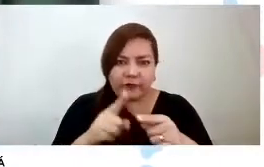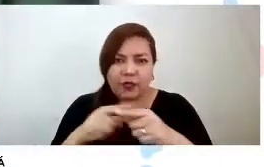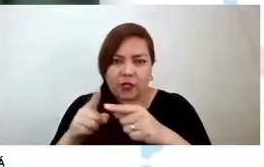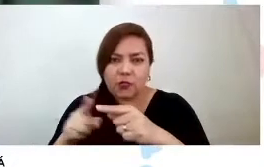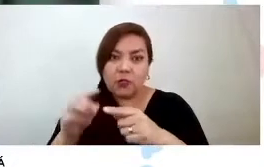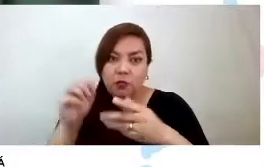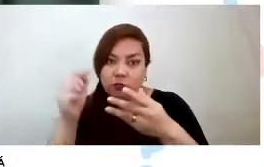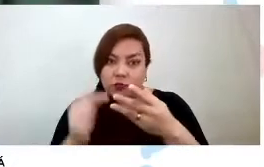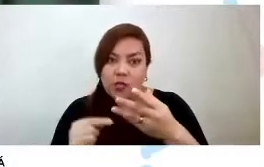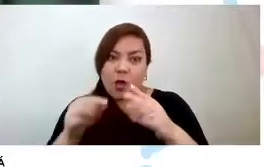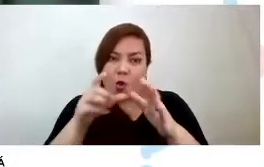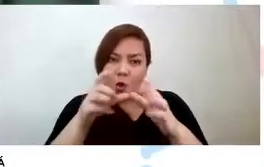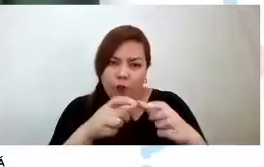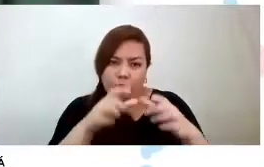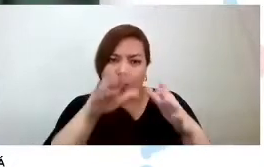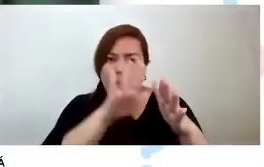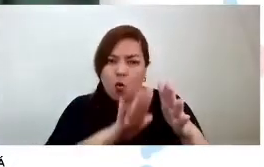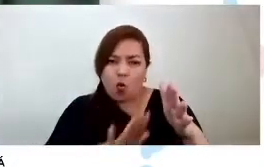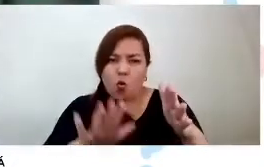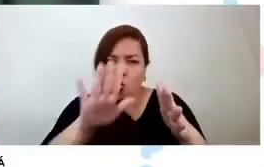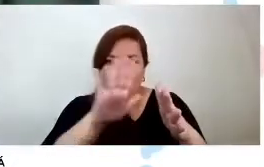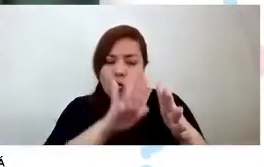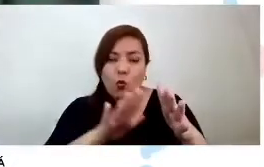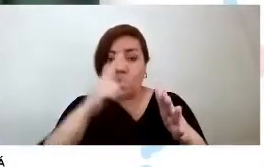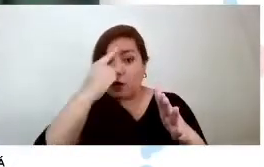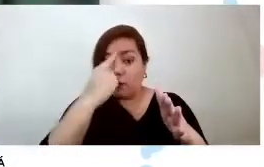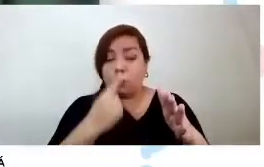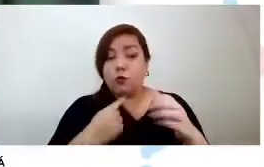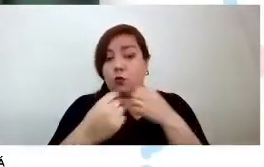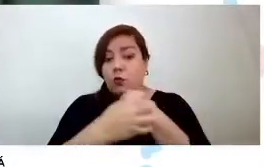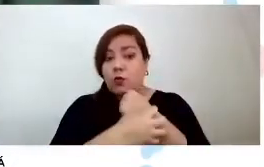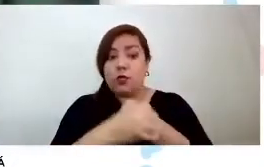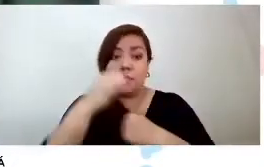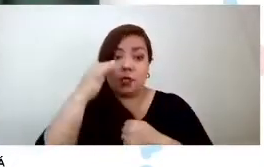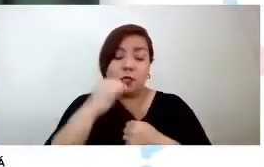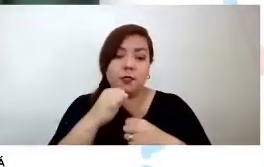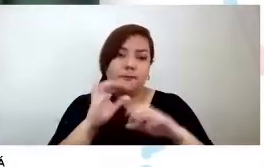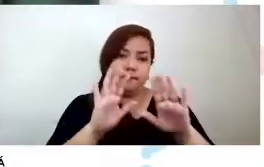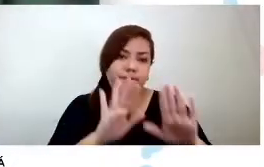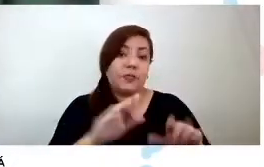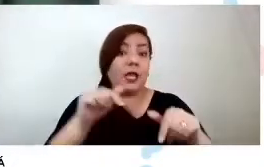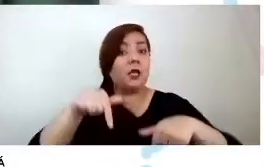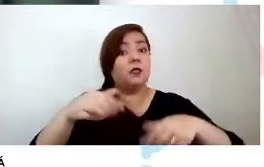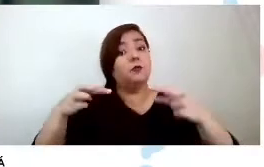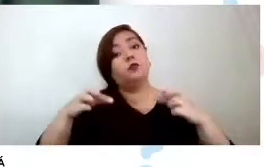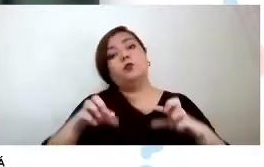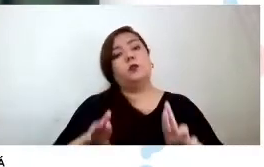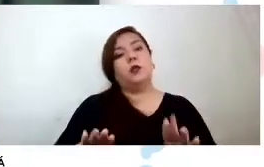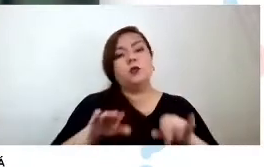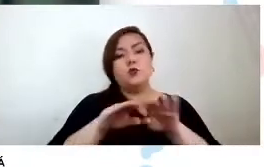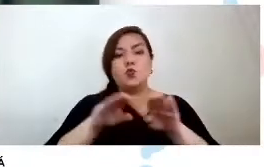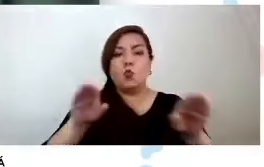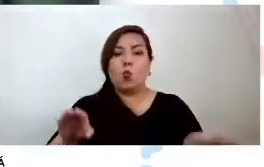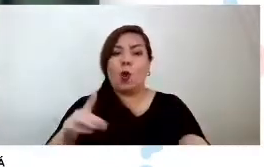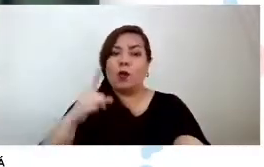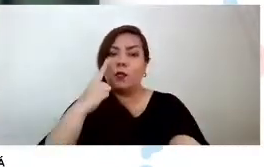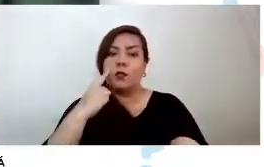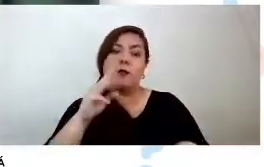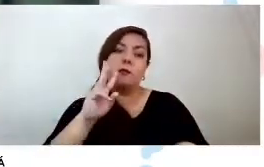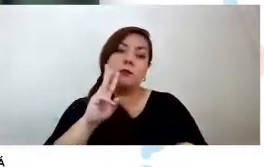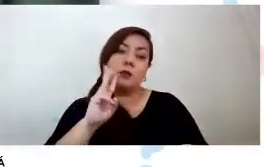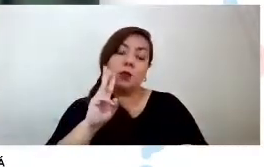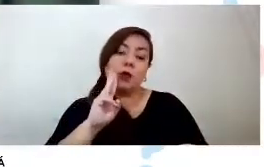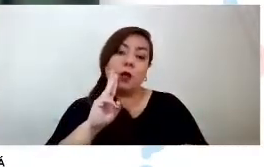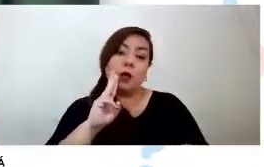y resguardados en el Museo Regional de Iquique. En esta oportunidad, y bueno, al igual que el día miércoles, nos